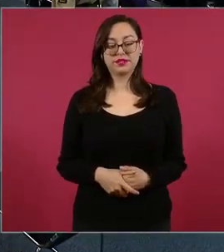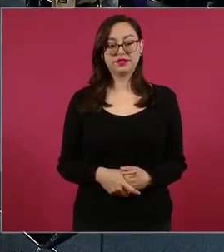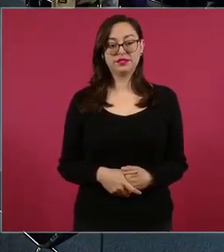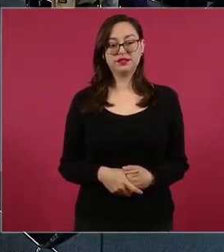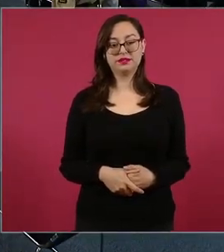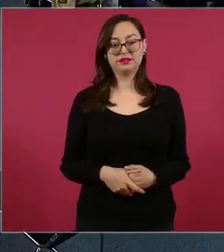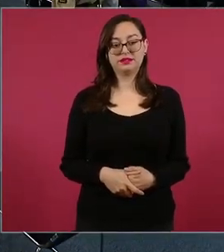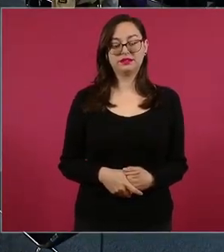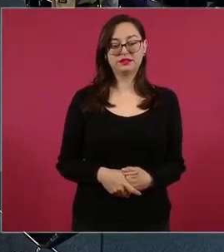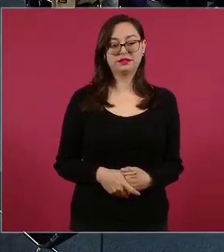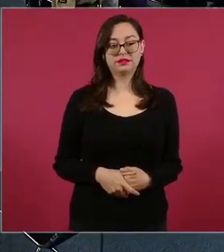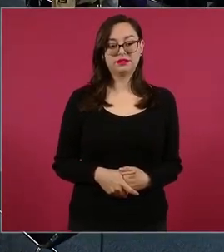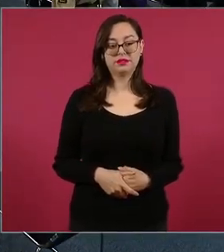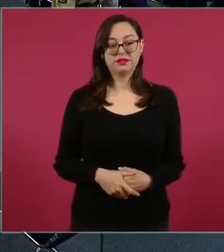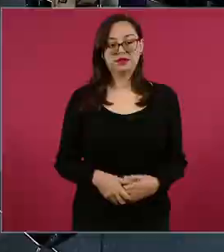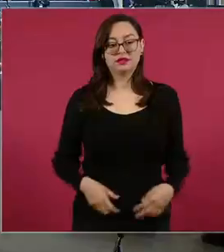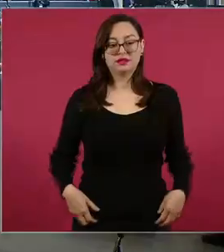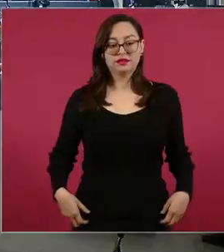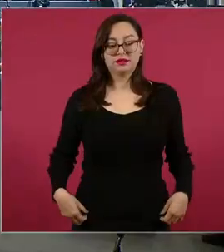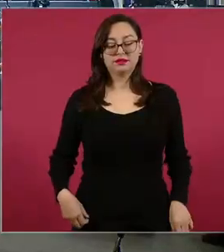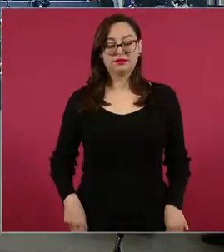Adelante.